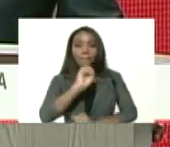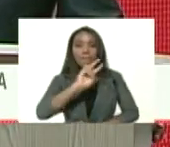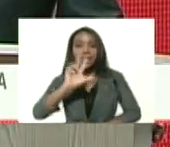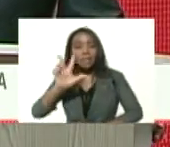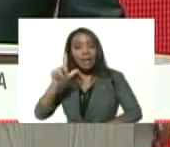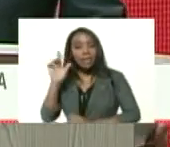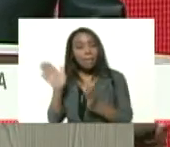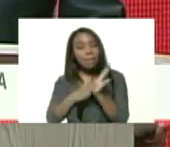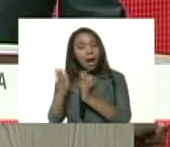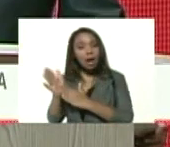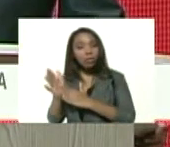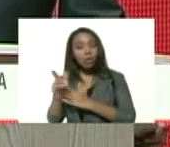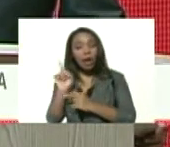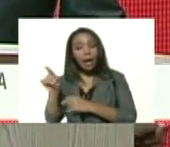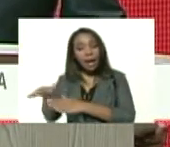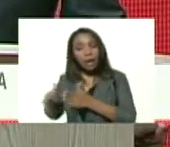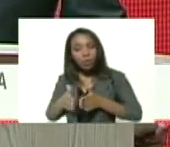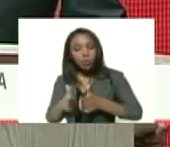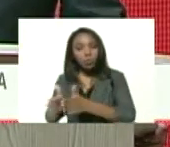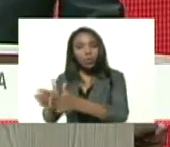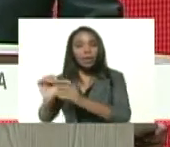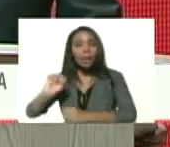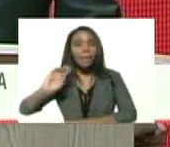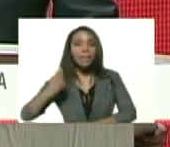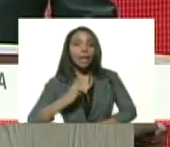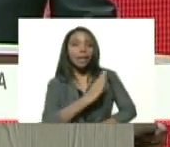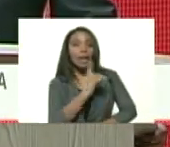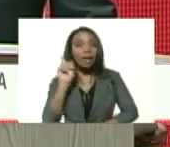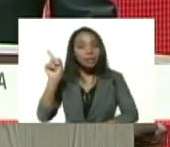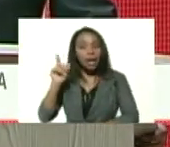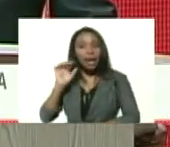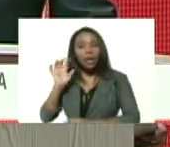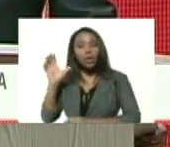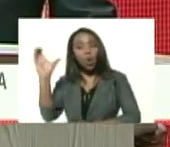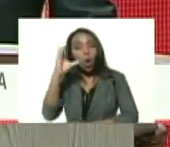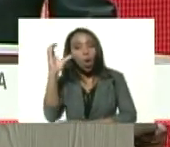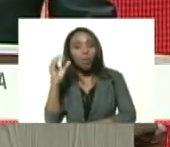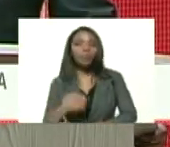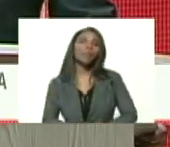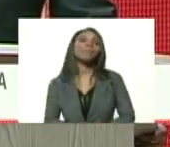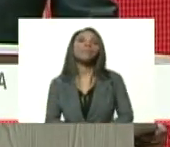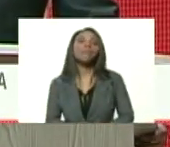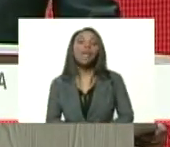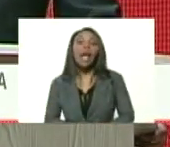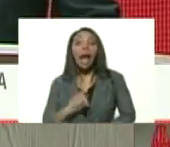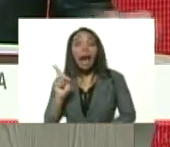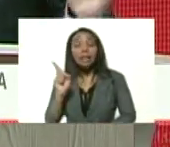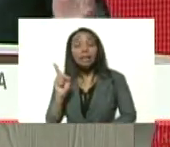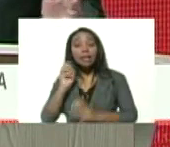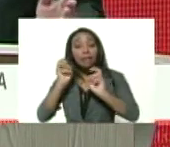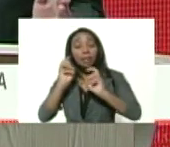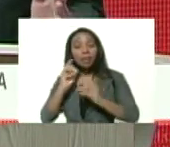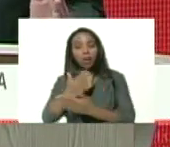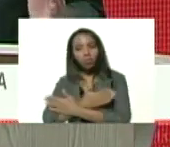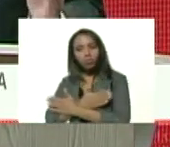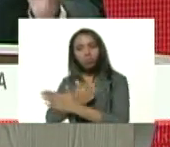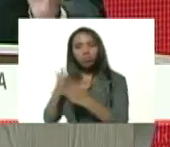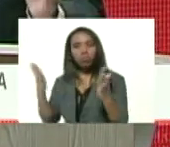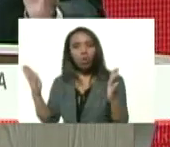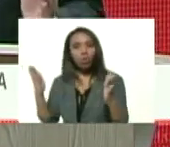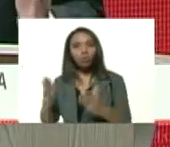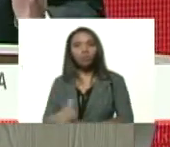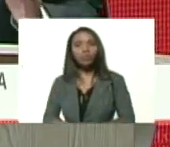marzo en la carretera de Barranquilla a La Ciénaga, en Colombia. Es decir, era un arsenal dispuesto